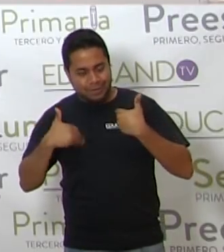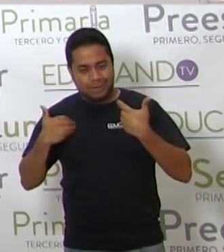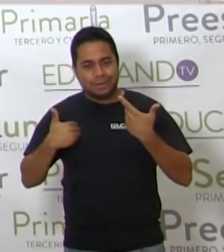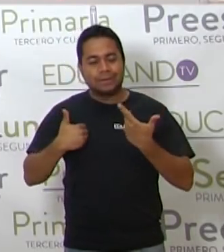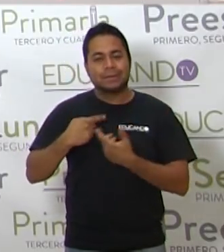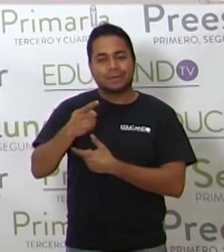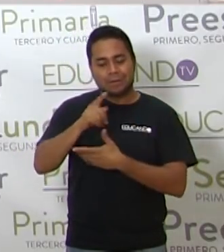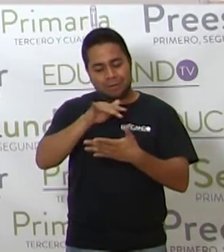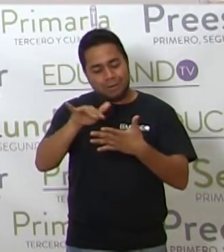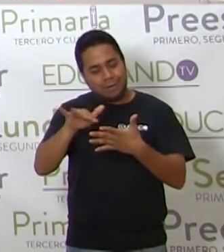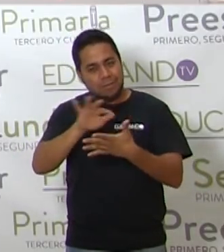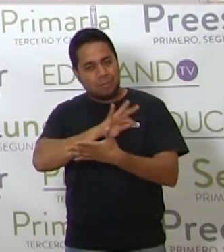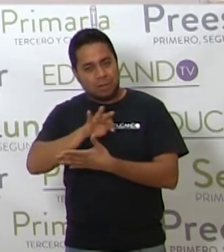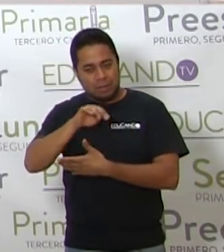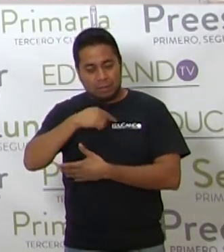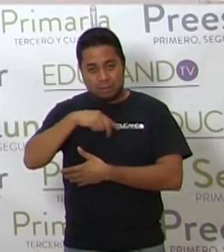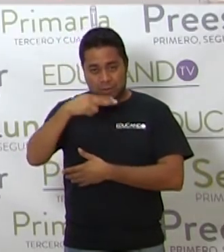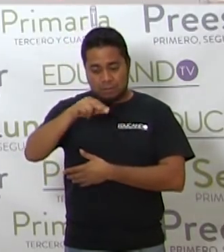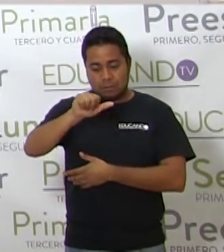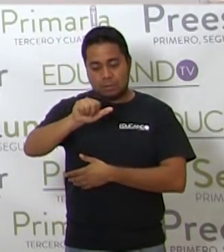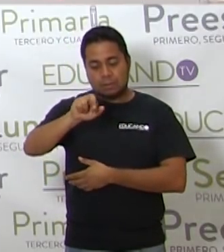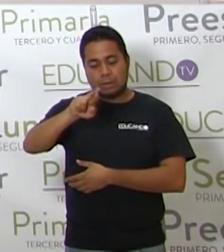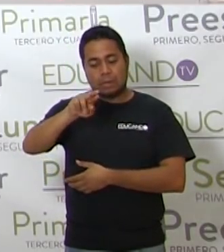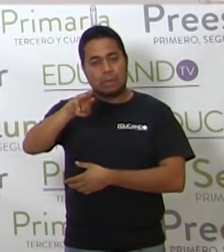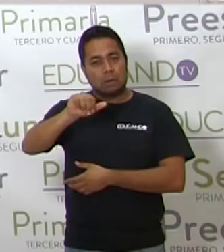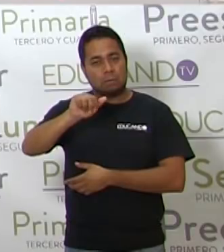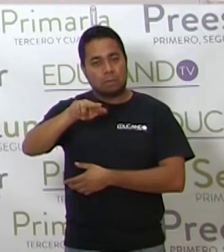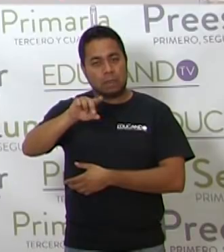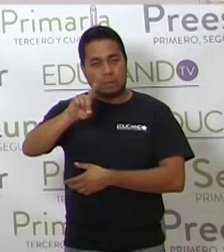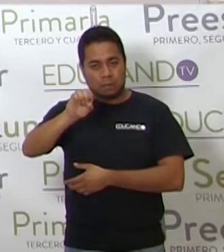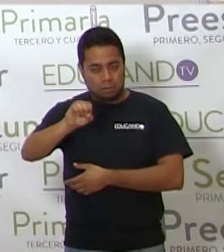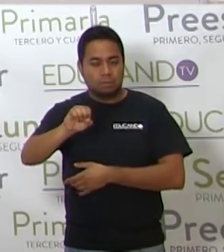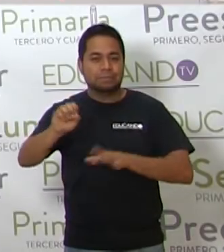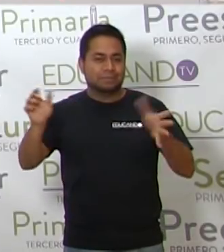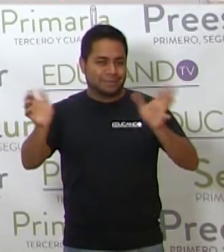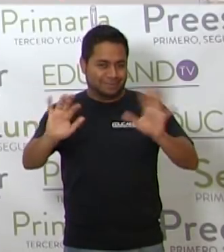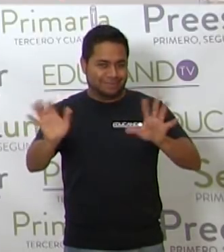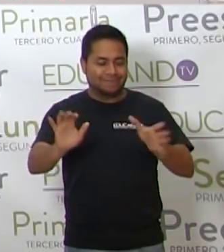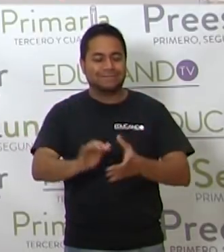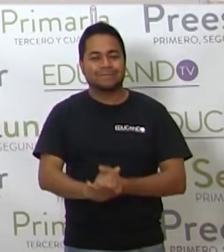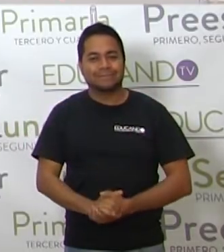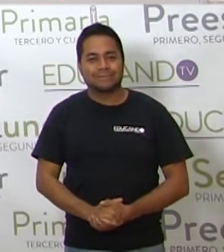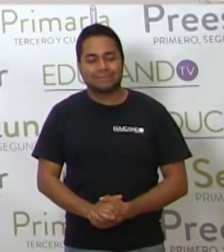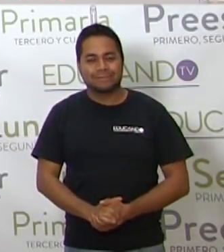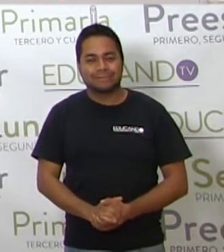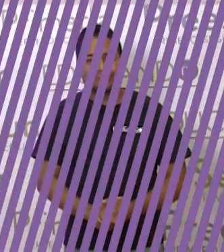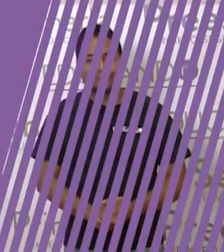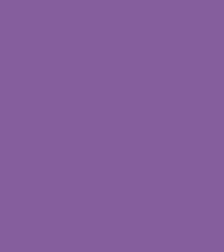invito a leerlas. Mi nombre es Armando Mendoza. Adiós.